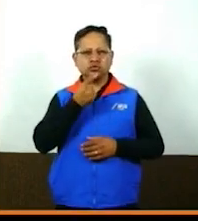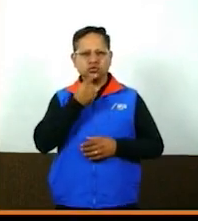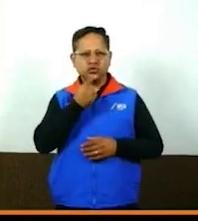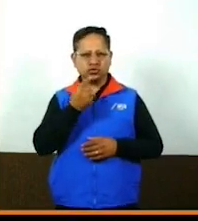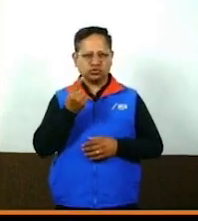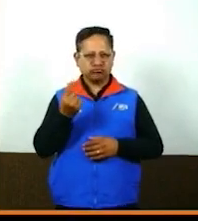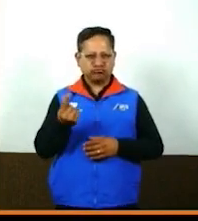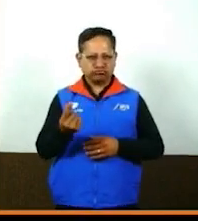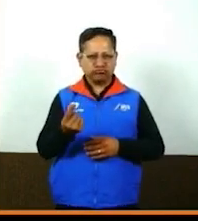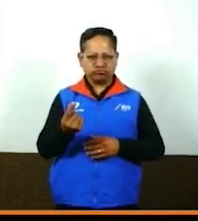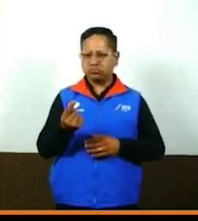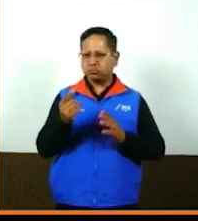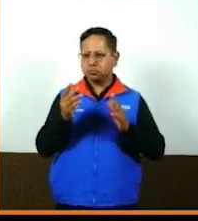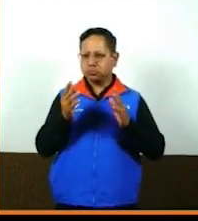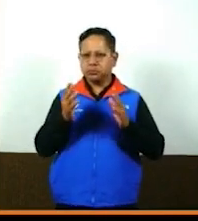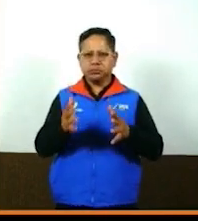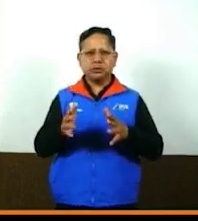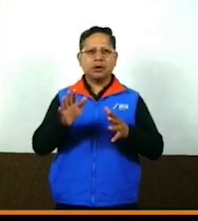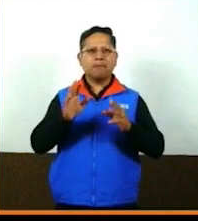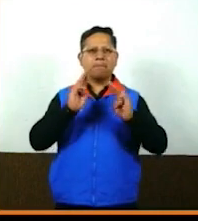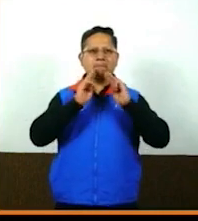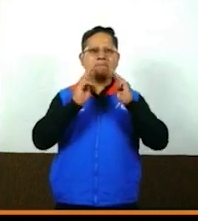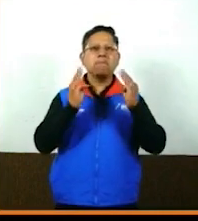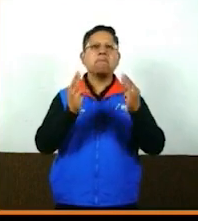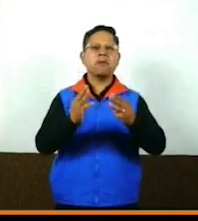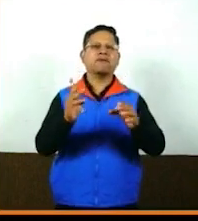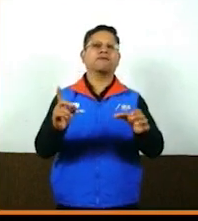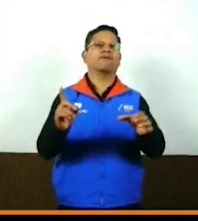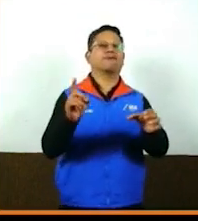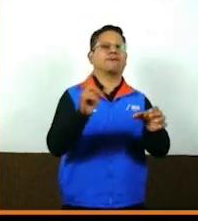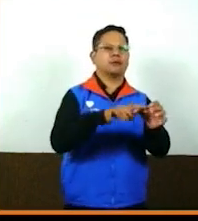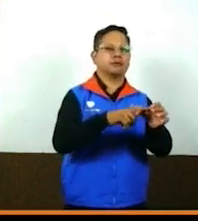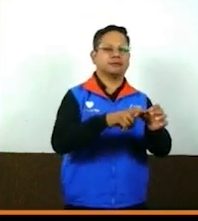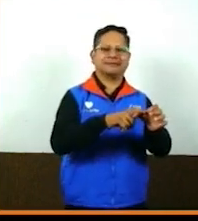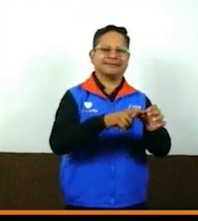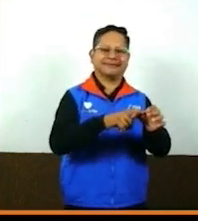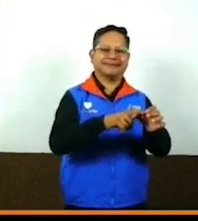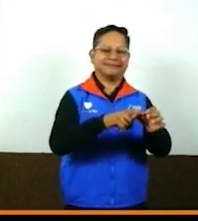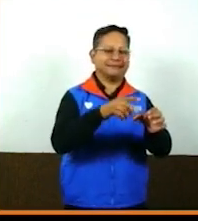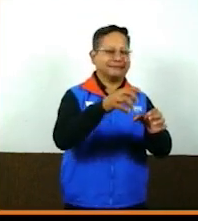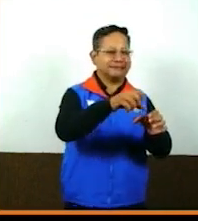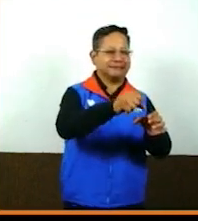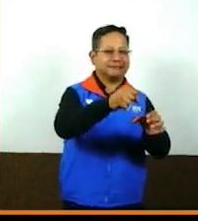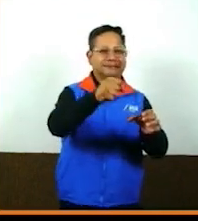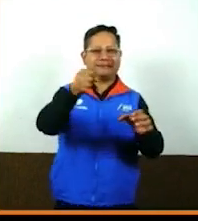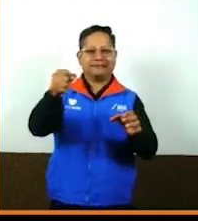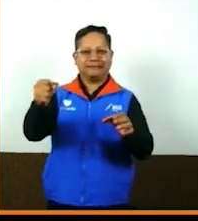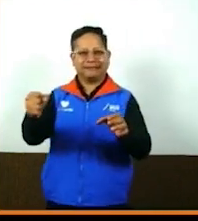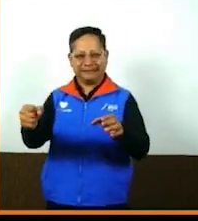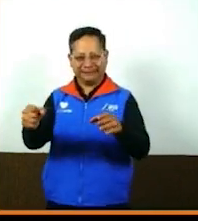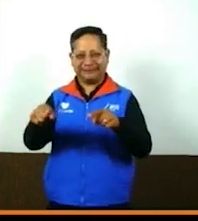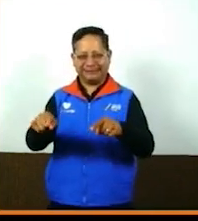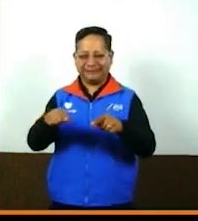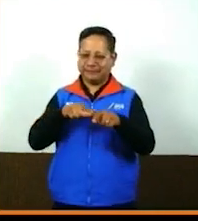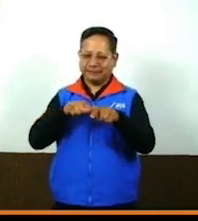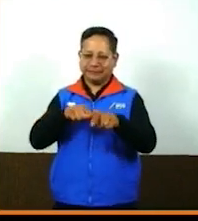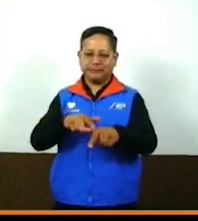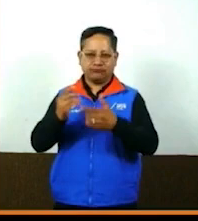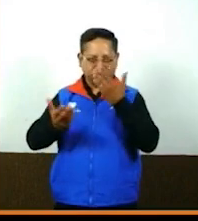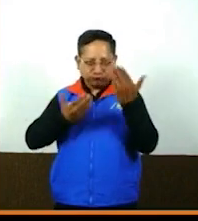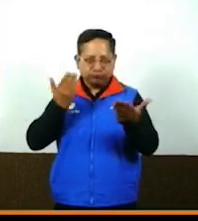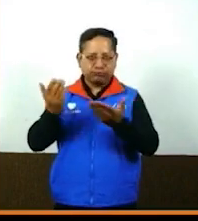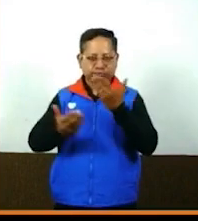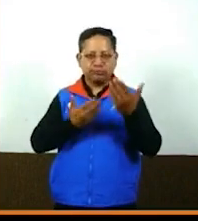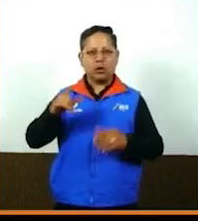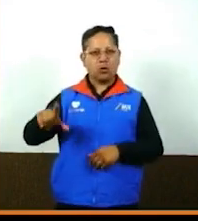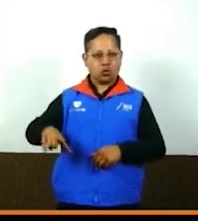están incursionándose en la delincuencia y queríamos hacer algo por ello. Entonces, con los indicadores que tenemos actualmente que nos proporciona